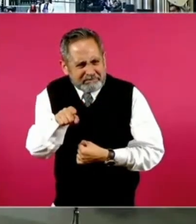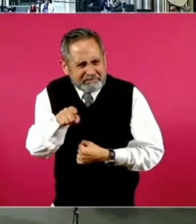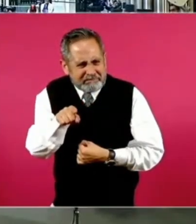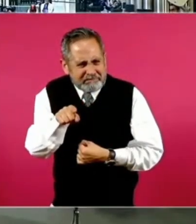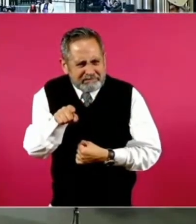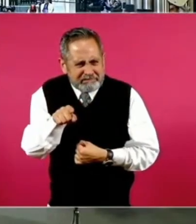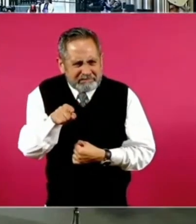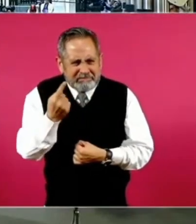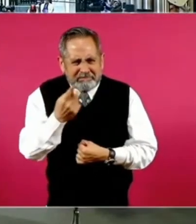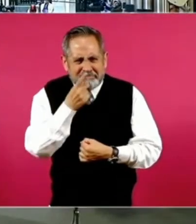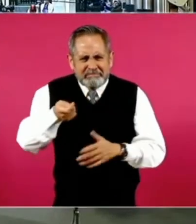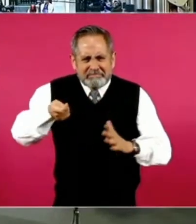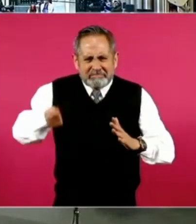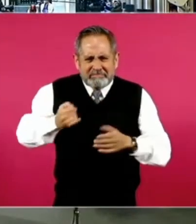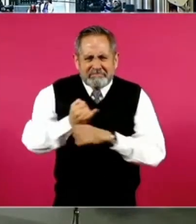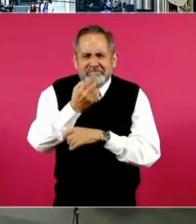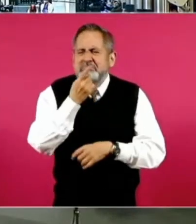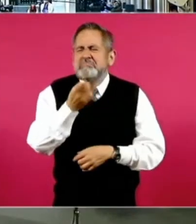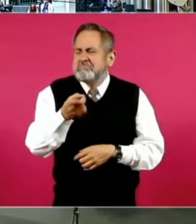¿Y qué resolvió?